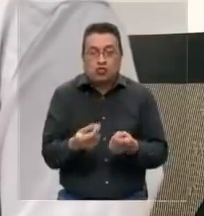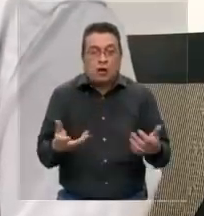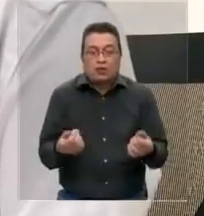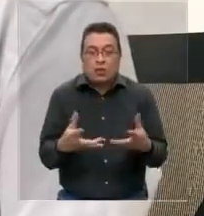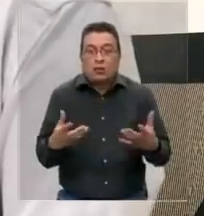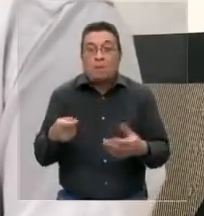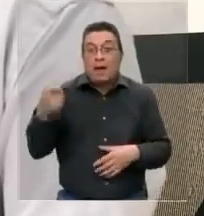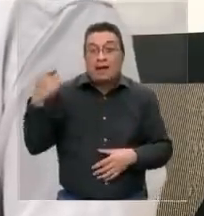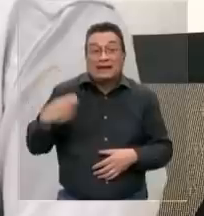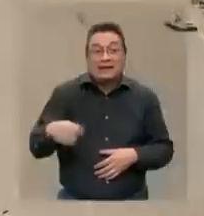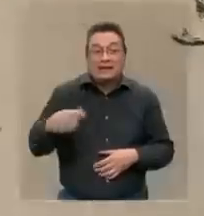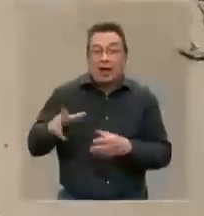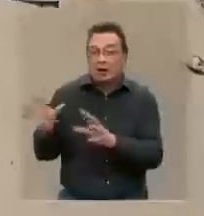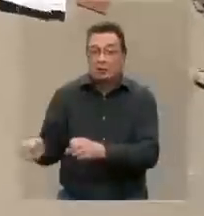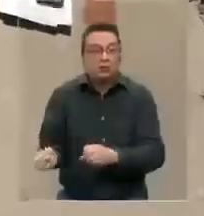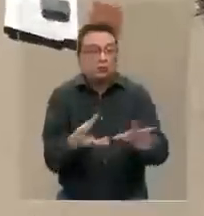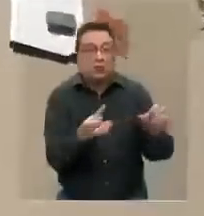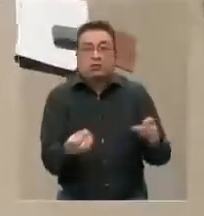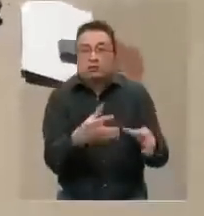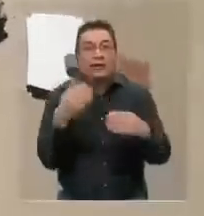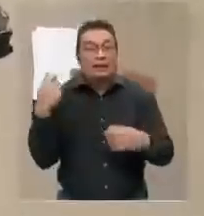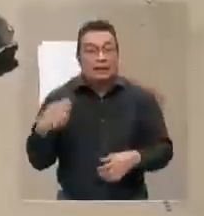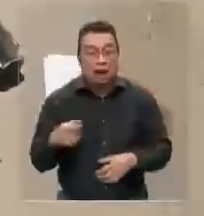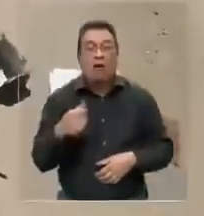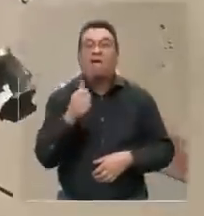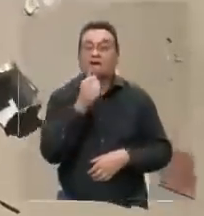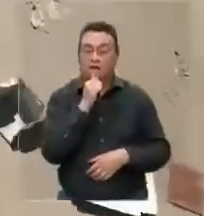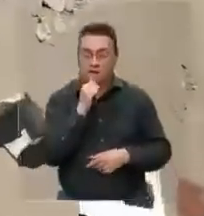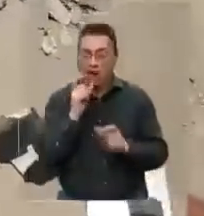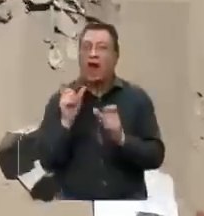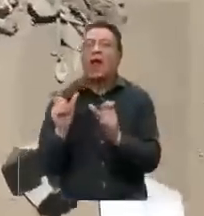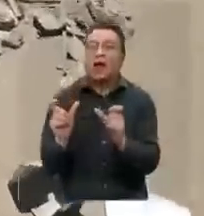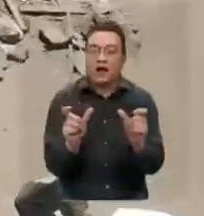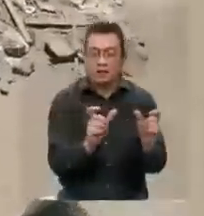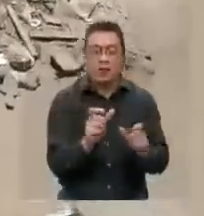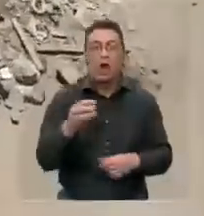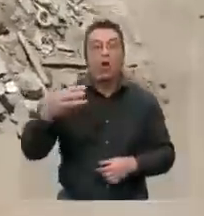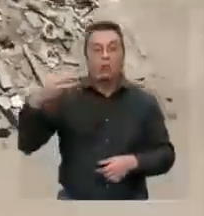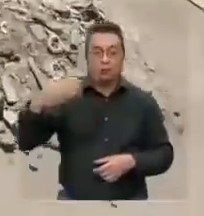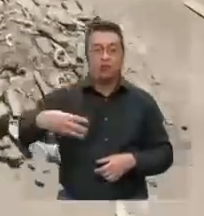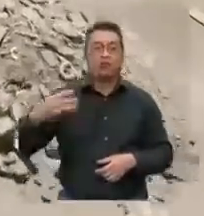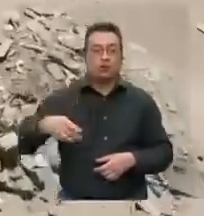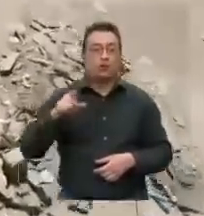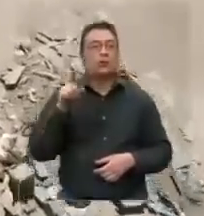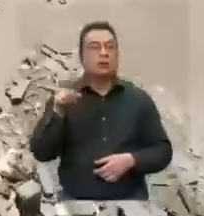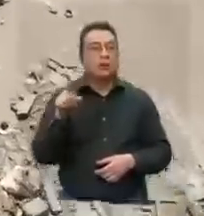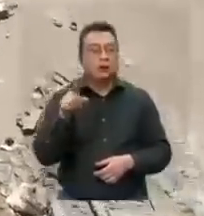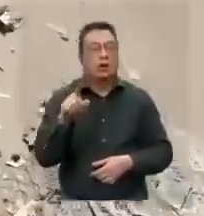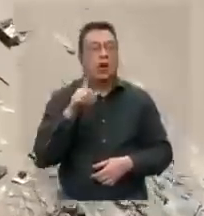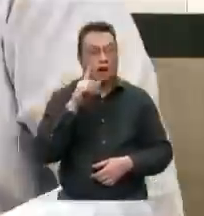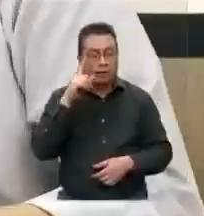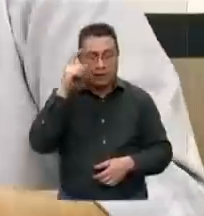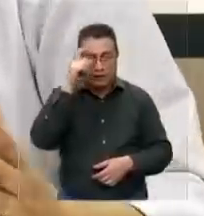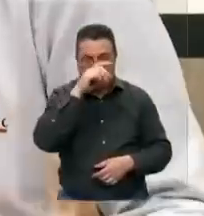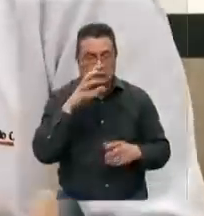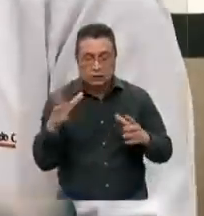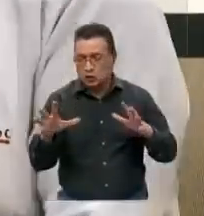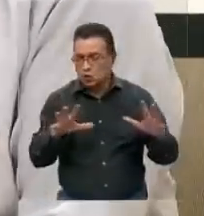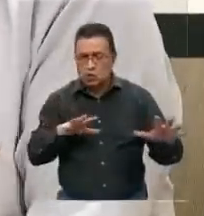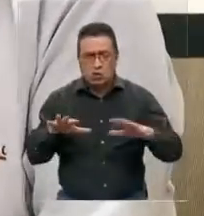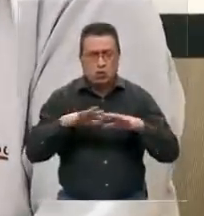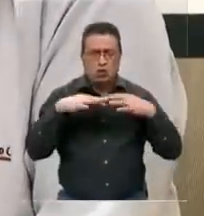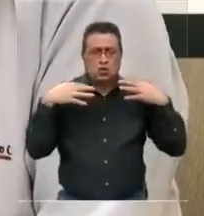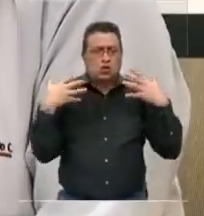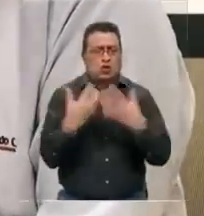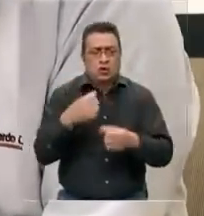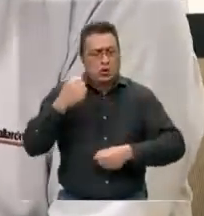día es más caro gestionar residuos. Efectivamente falta fiscalización. Las municipalidades tienen, les cuesta dar abasto con todo lo que se